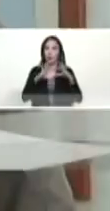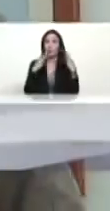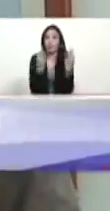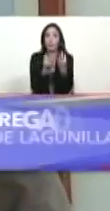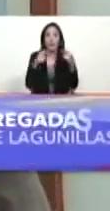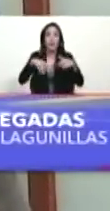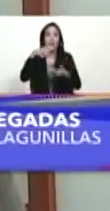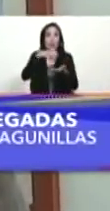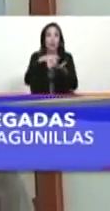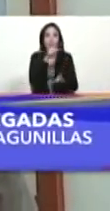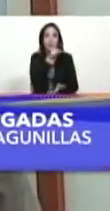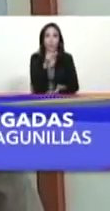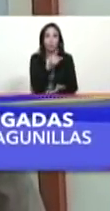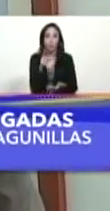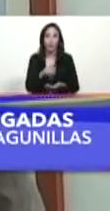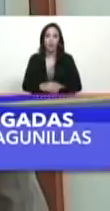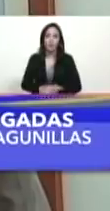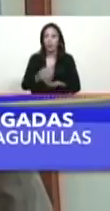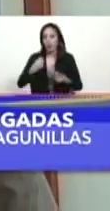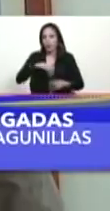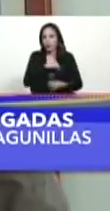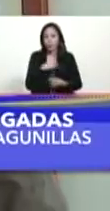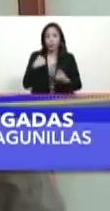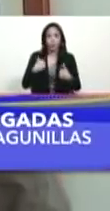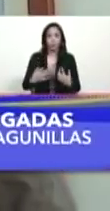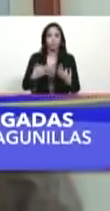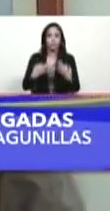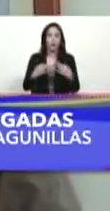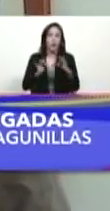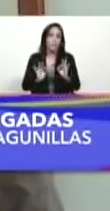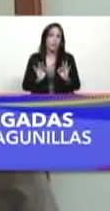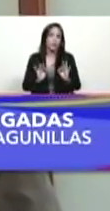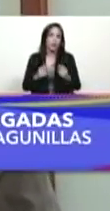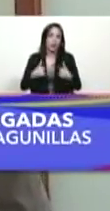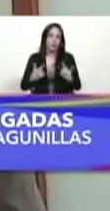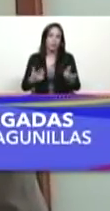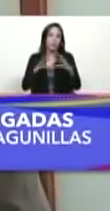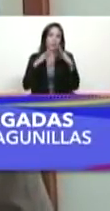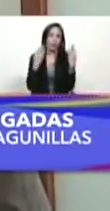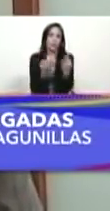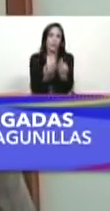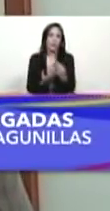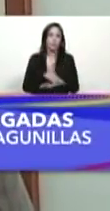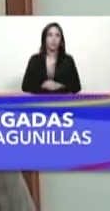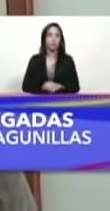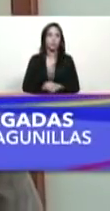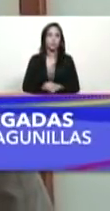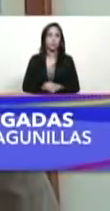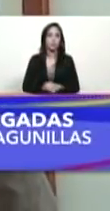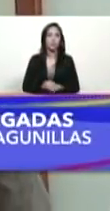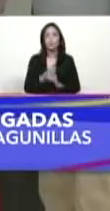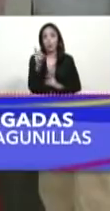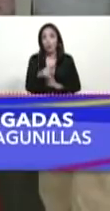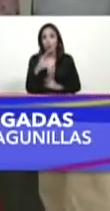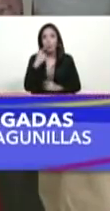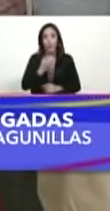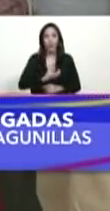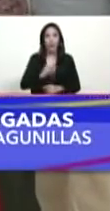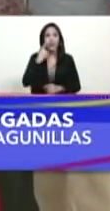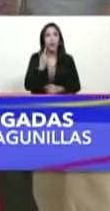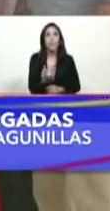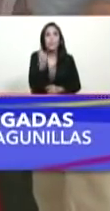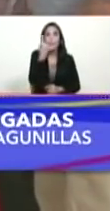Zulia y a nosotros en este caso estoy muy feliz, muy conmovida. Al ciudadano alcalde, el primer